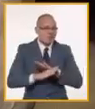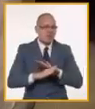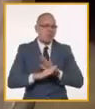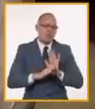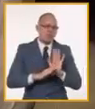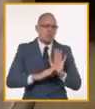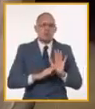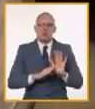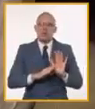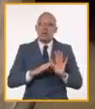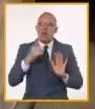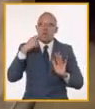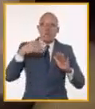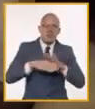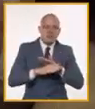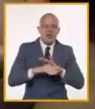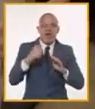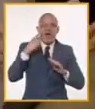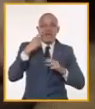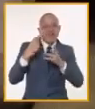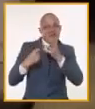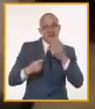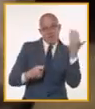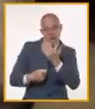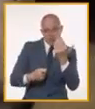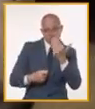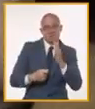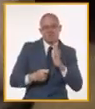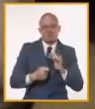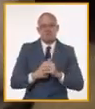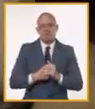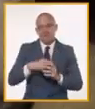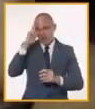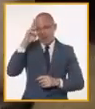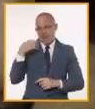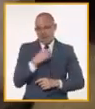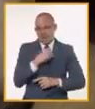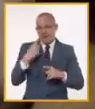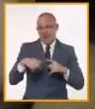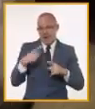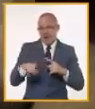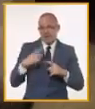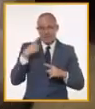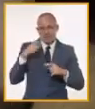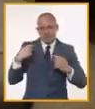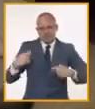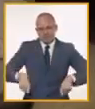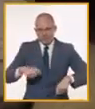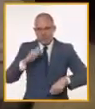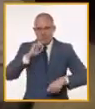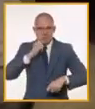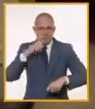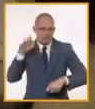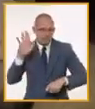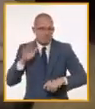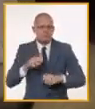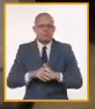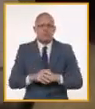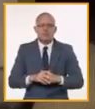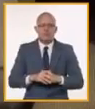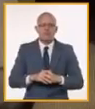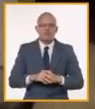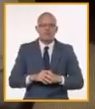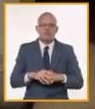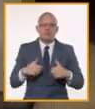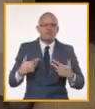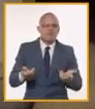profesores, hubo que sacarlo algunos porque eran cómplices y otros que se fueron ya viendo un poco